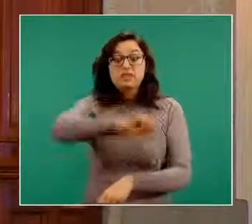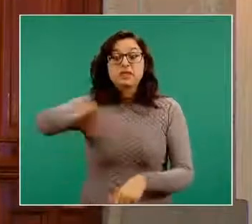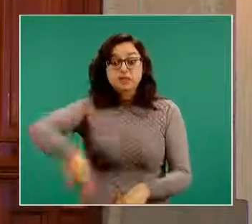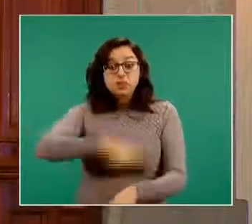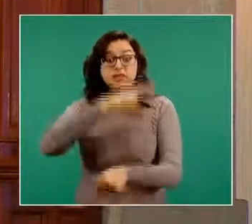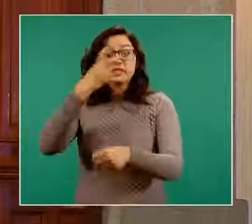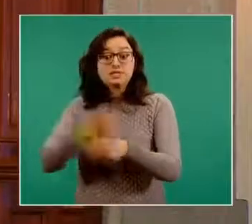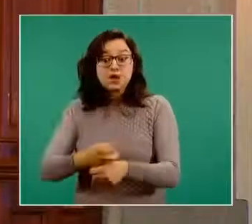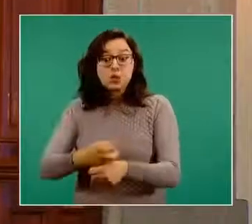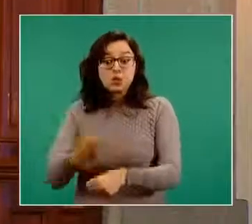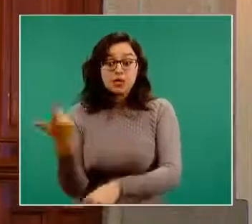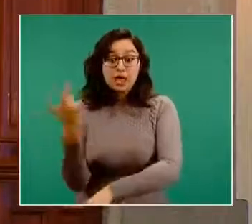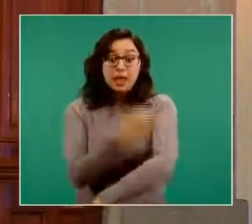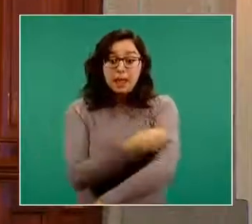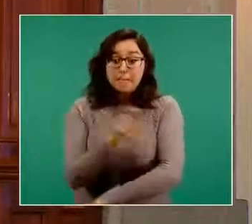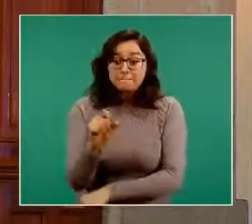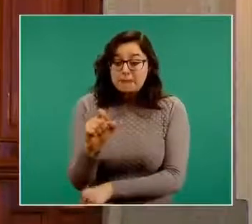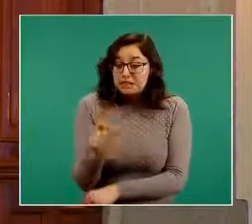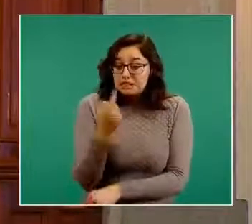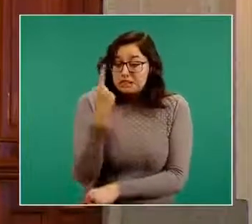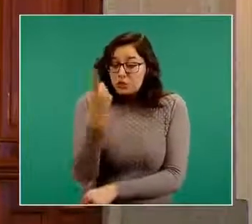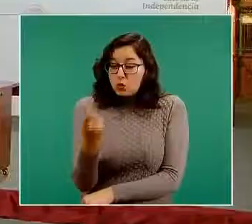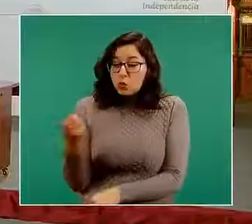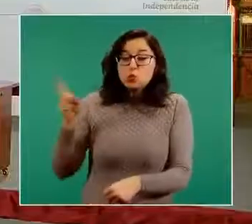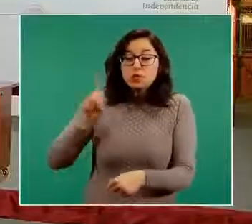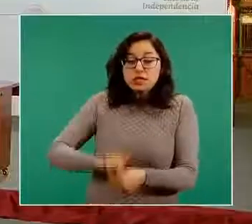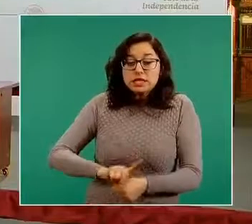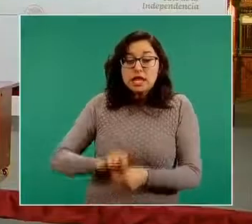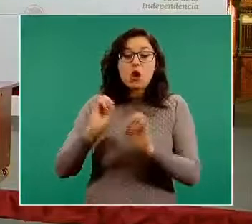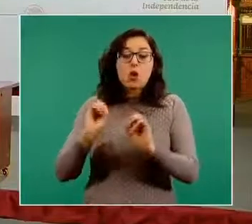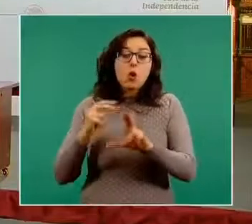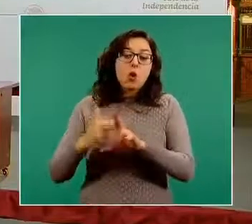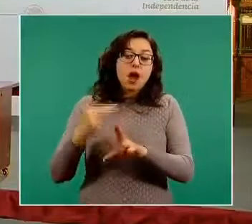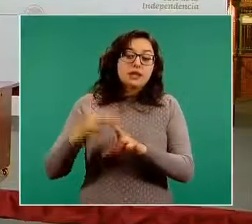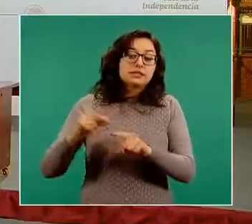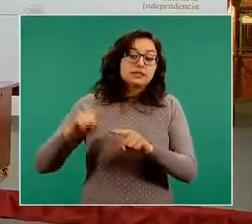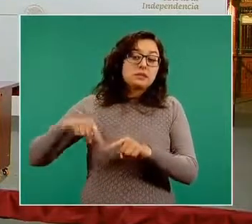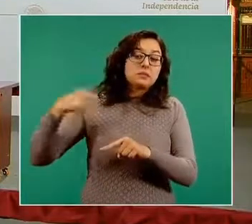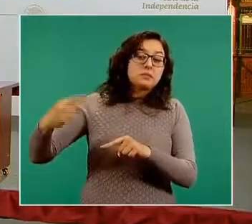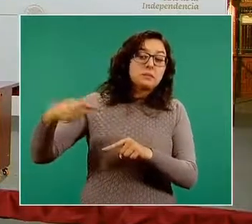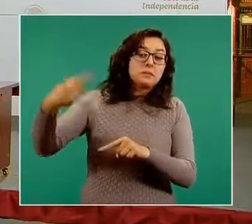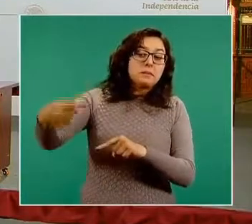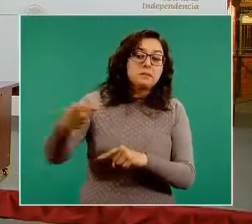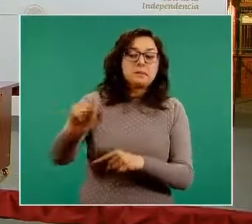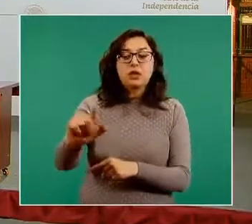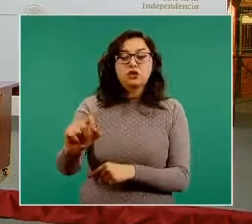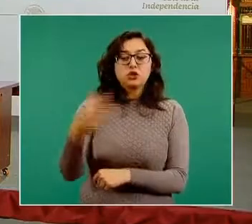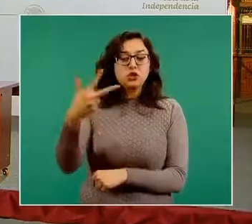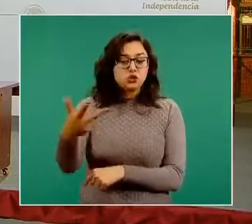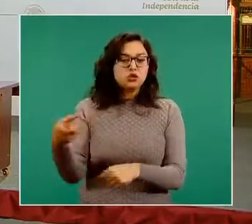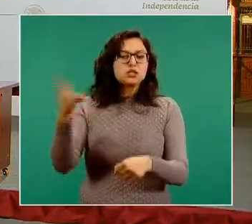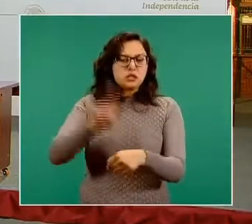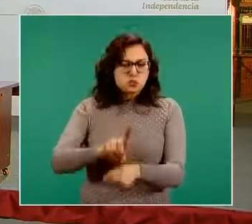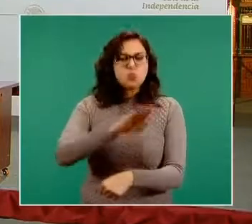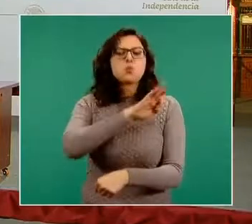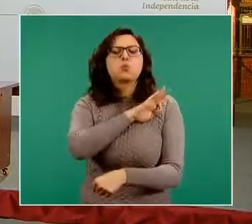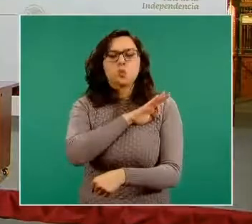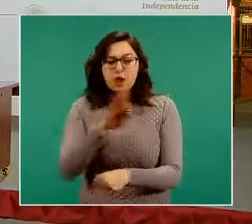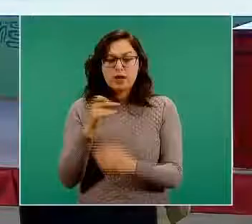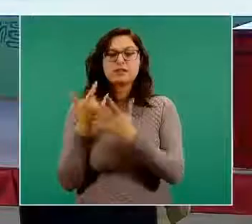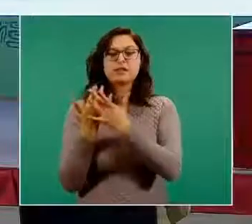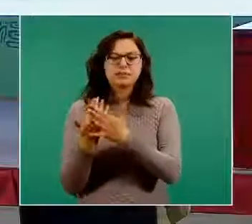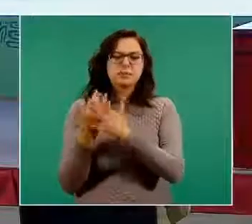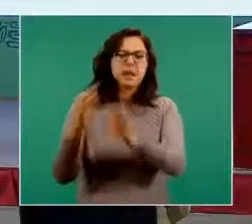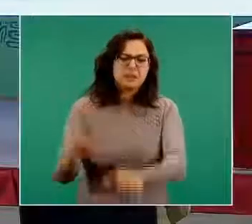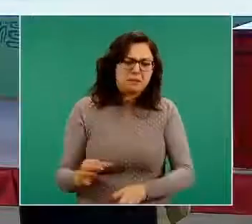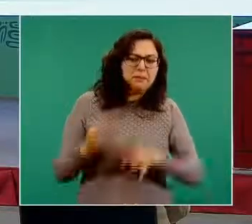ponerla exactamente a los 21 días o diferirla hasta 28 días. Esta ha sido la recomendación de la Organización Mundial de